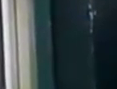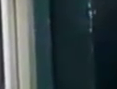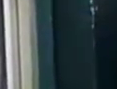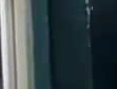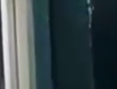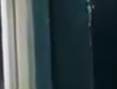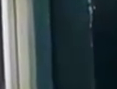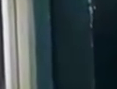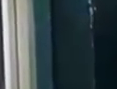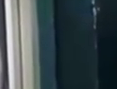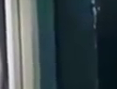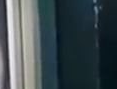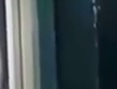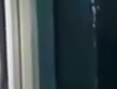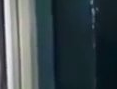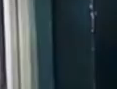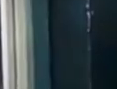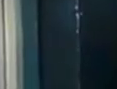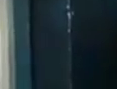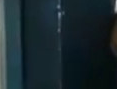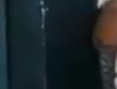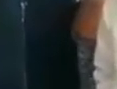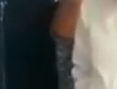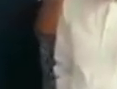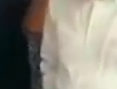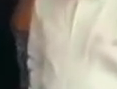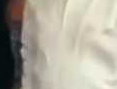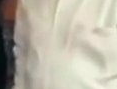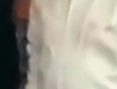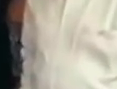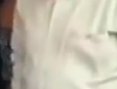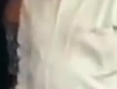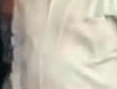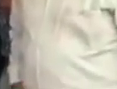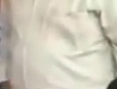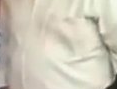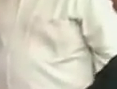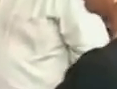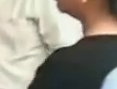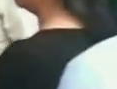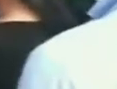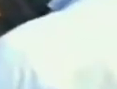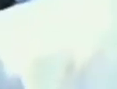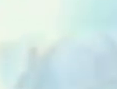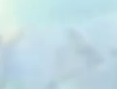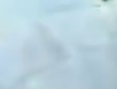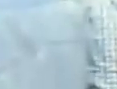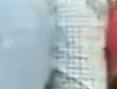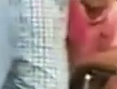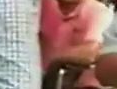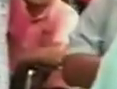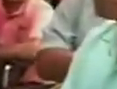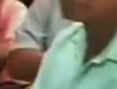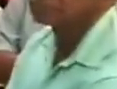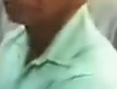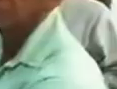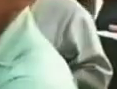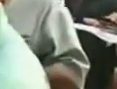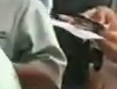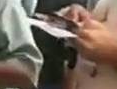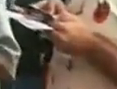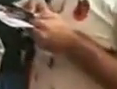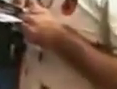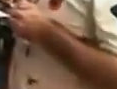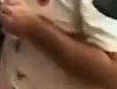de la Comisión de Tránsito del Ecuador. El objetivo, desarticular una organización, una banda dedicada a